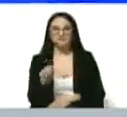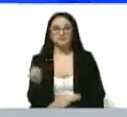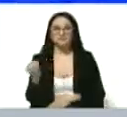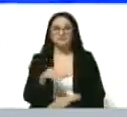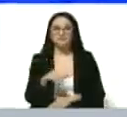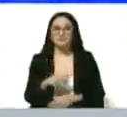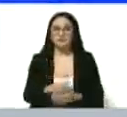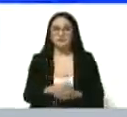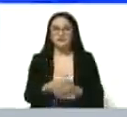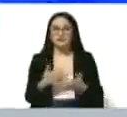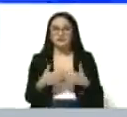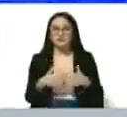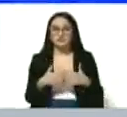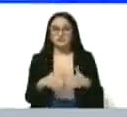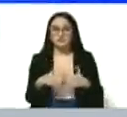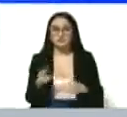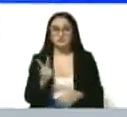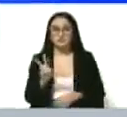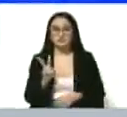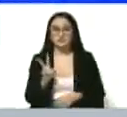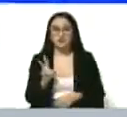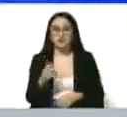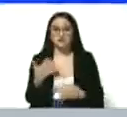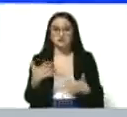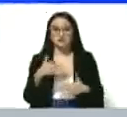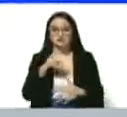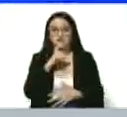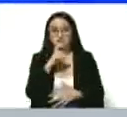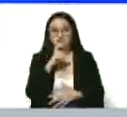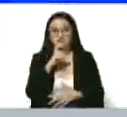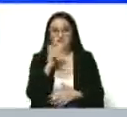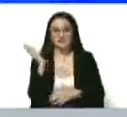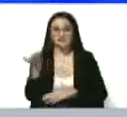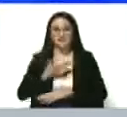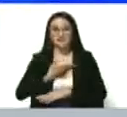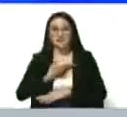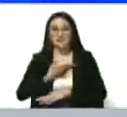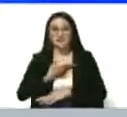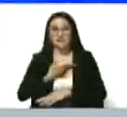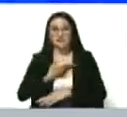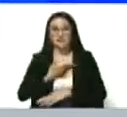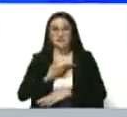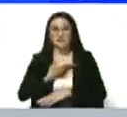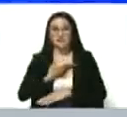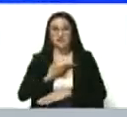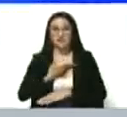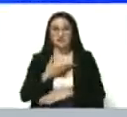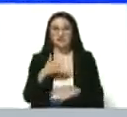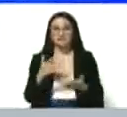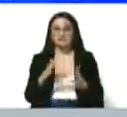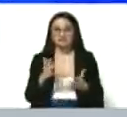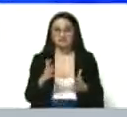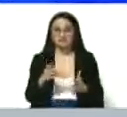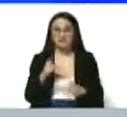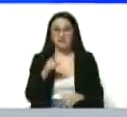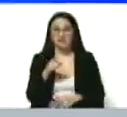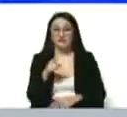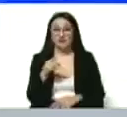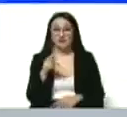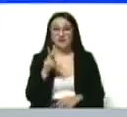Adicionalmente, la industria en Venezuela enfrentó el gran reto de las sanciones. Estos fueron al mismo tiempo